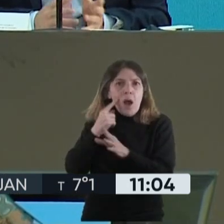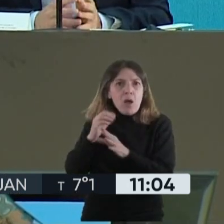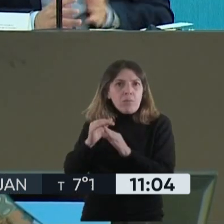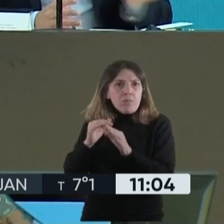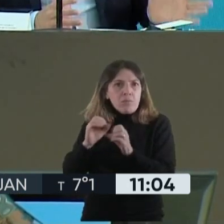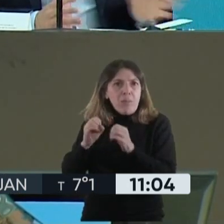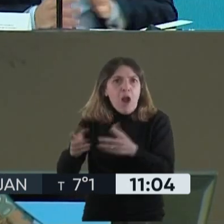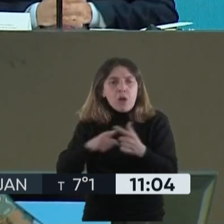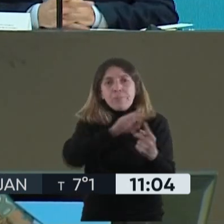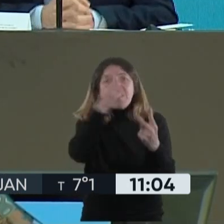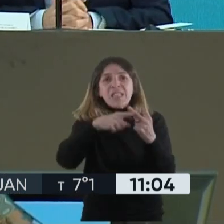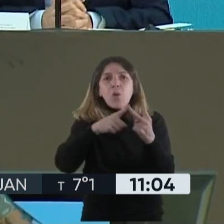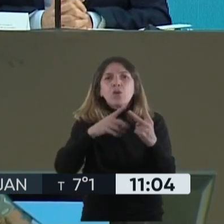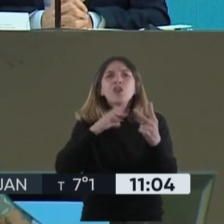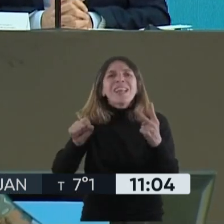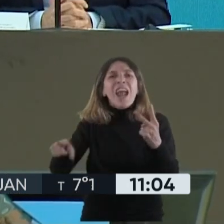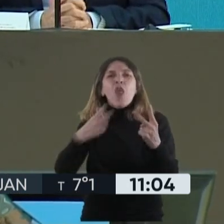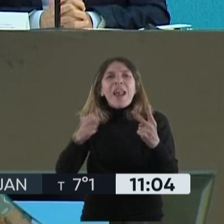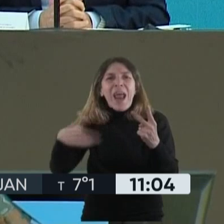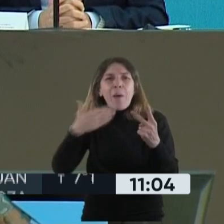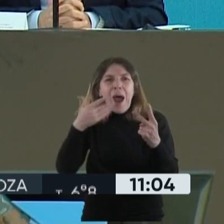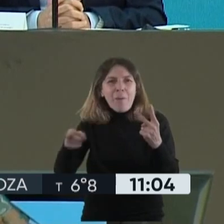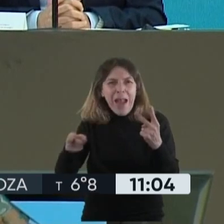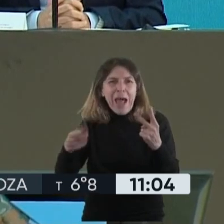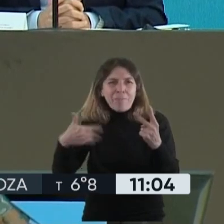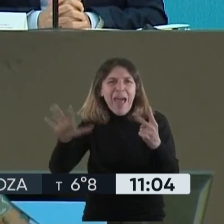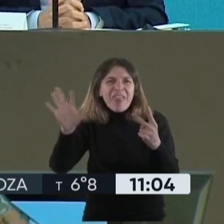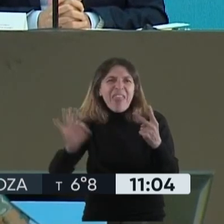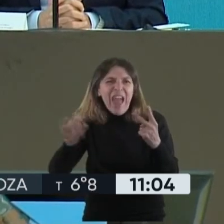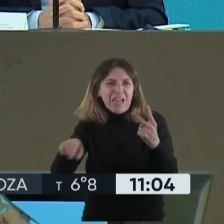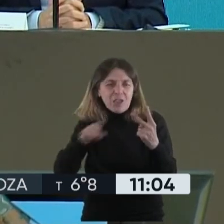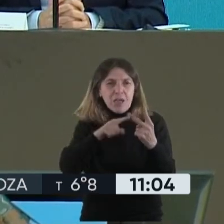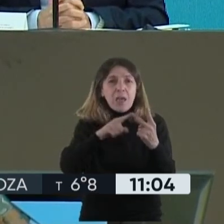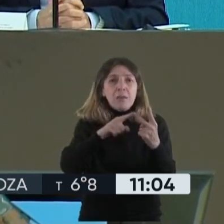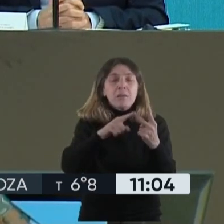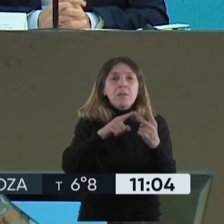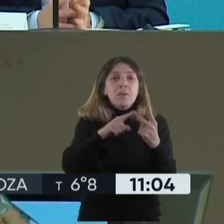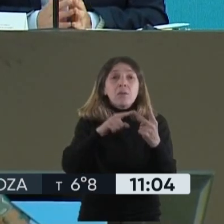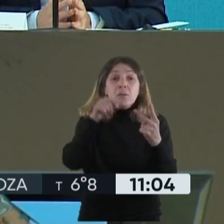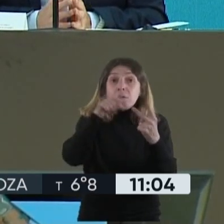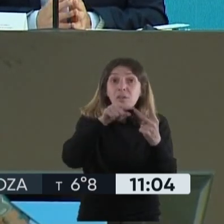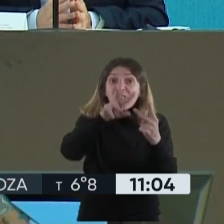El segundo bloque, al cual el Secretario de Energía se va a referir con mayor detalle, es el de